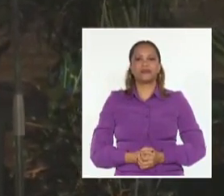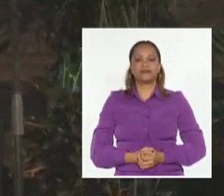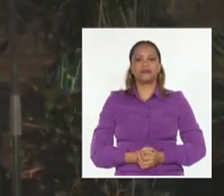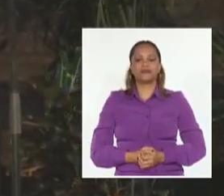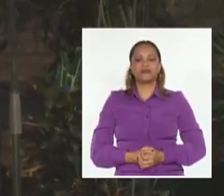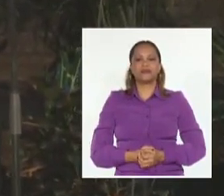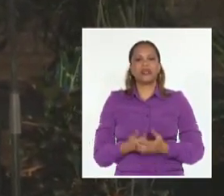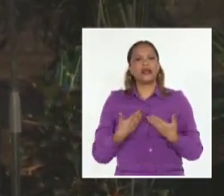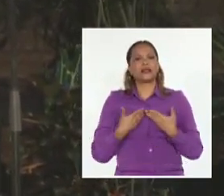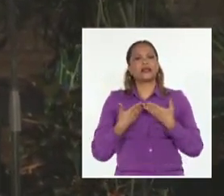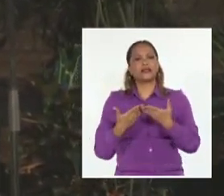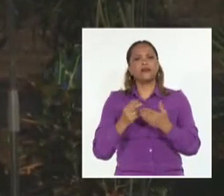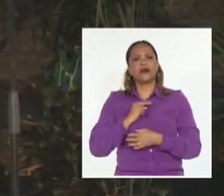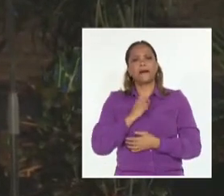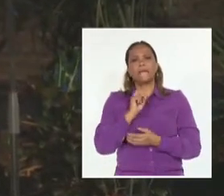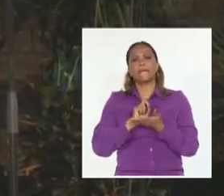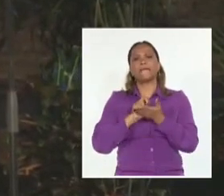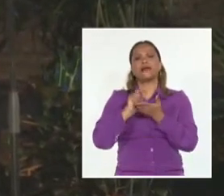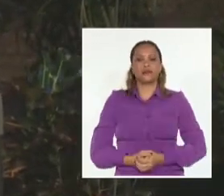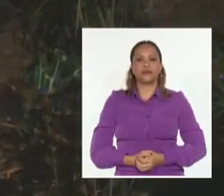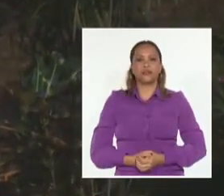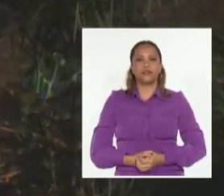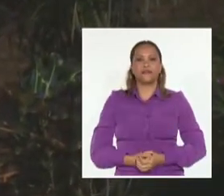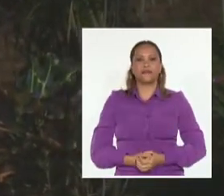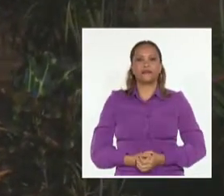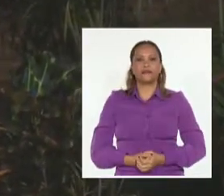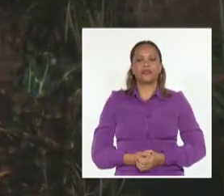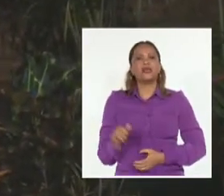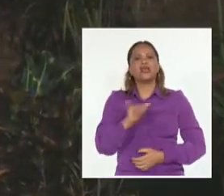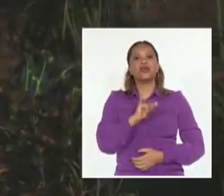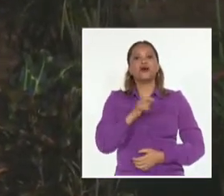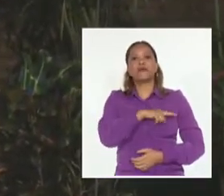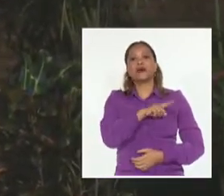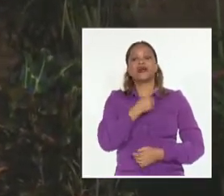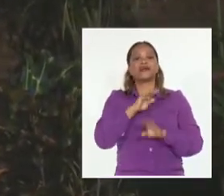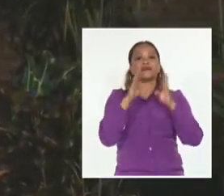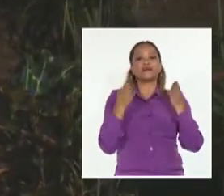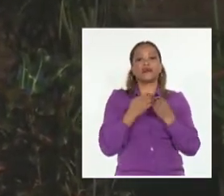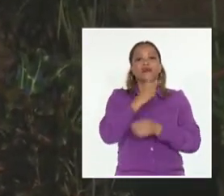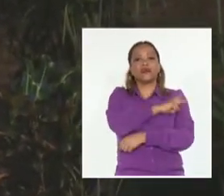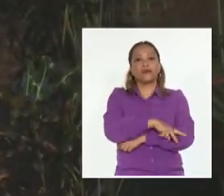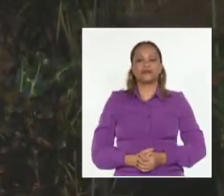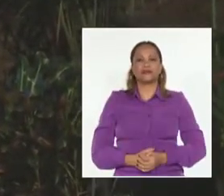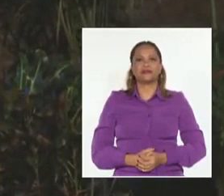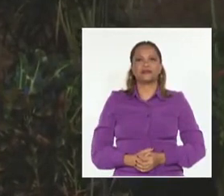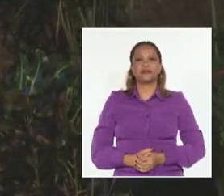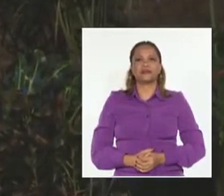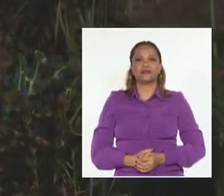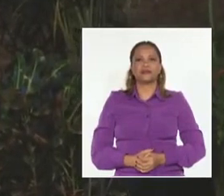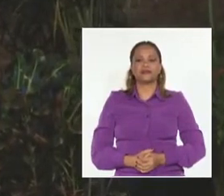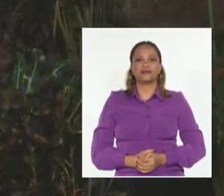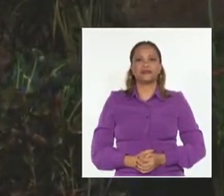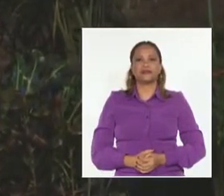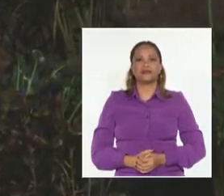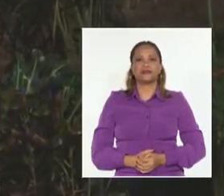Reciban un mensaje de amistad para el pueblo norteamericano y también para todos los pueblos representados por ustedes aquí.